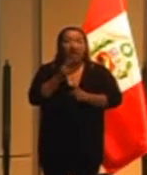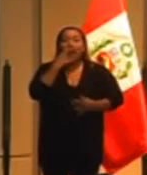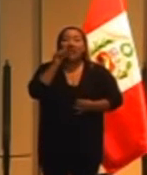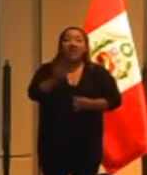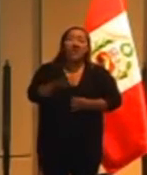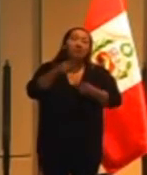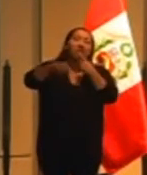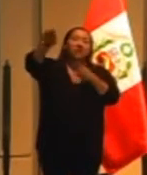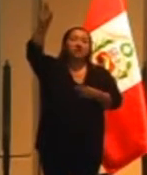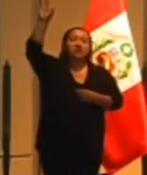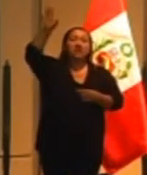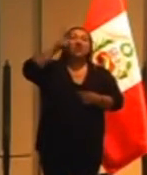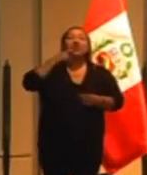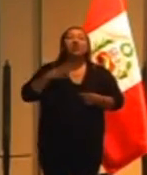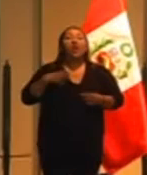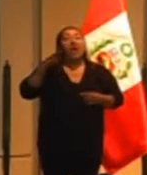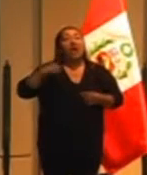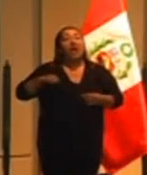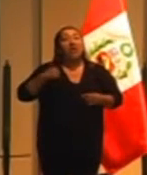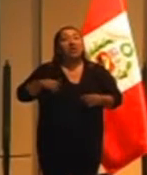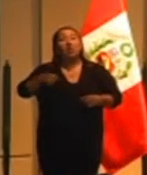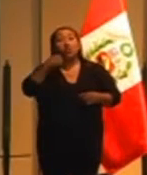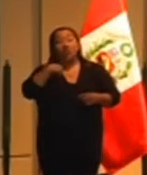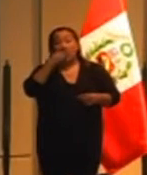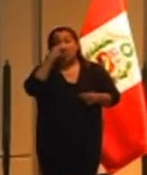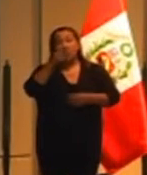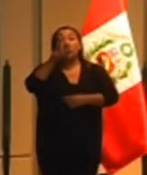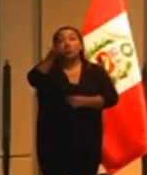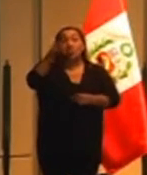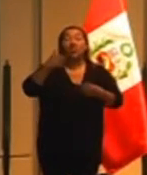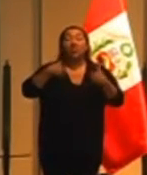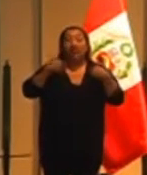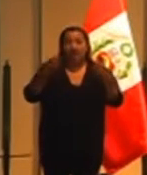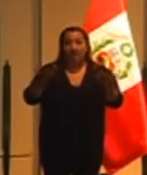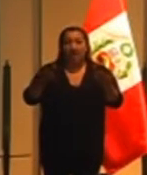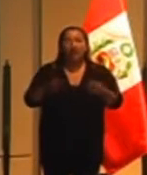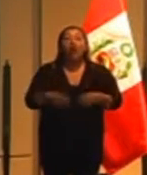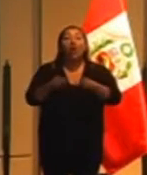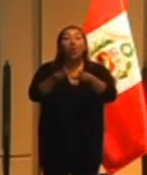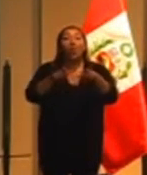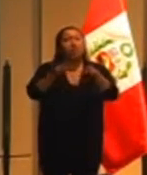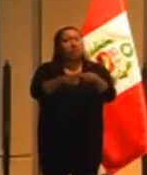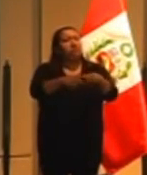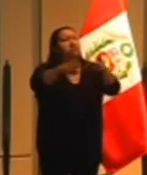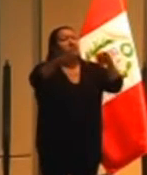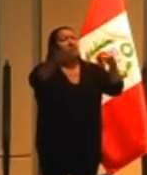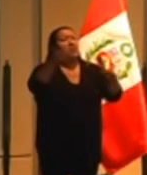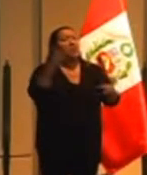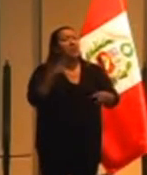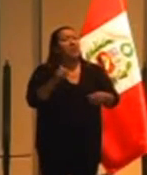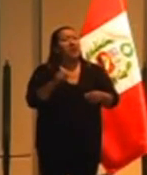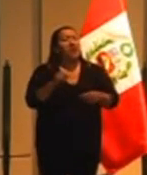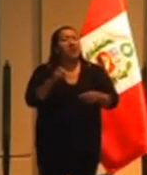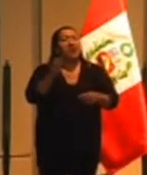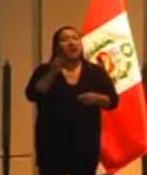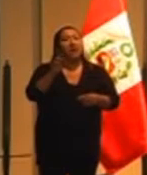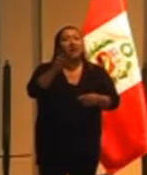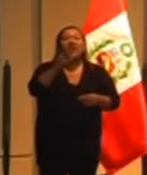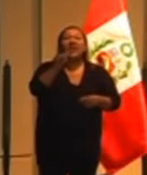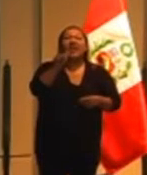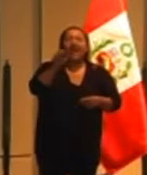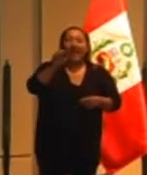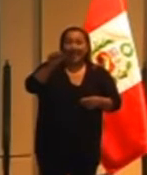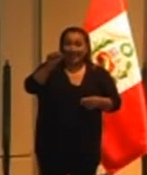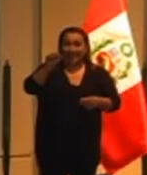la mano y dice: alcalde, hemos visto que ustedes tienen espacios para RAES. Los RAES son